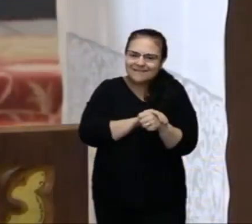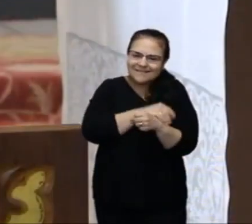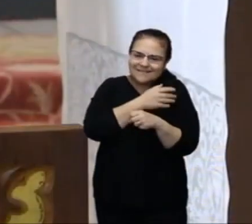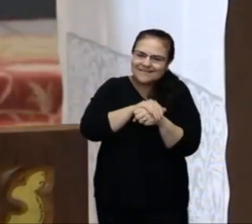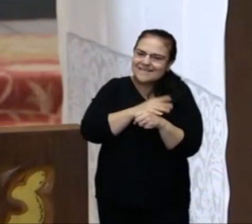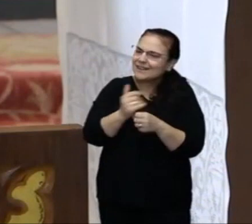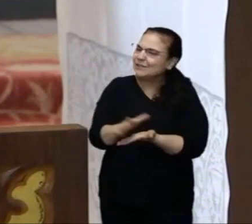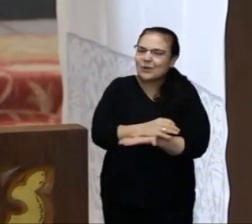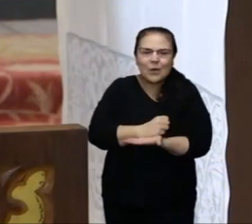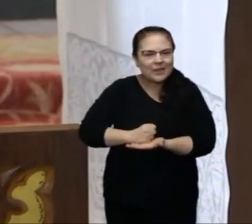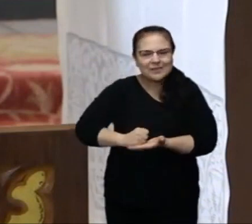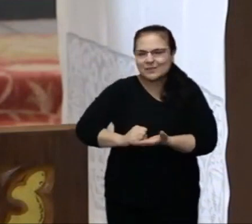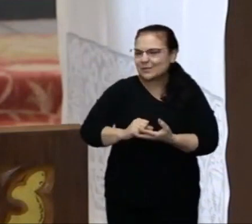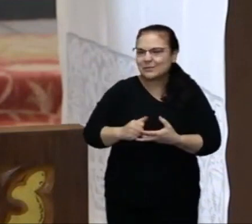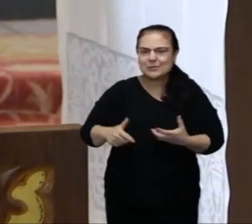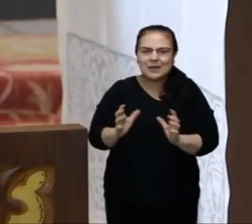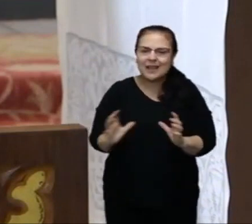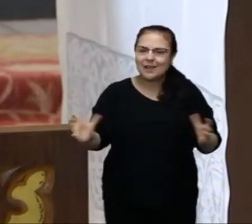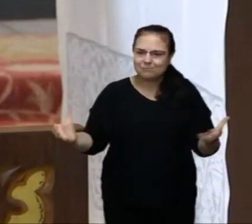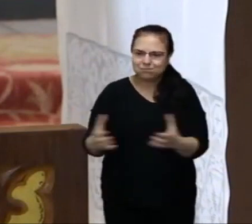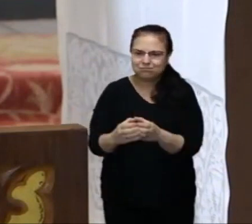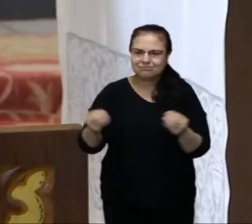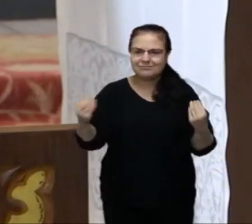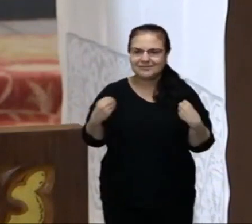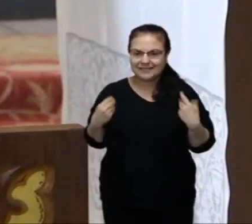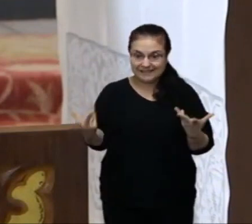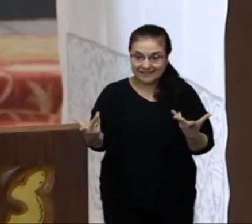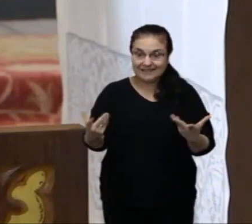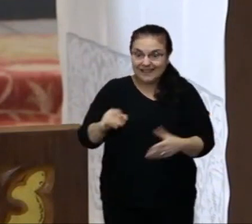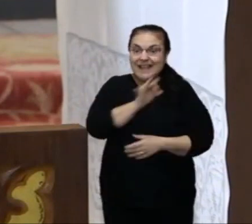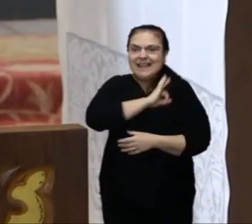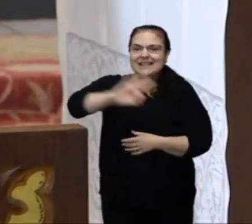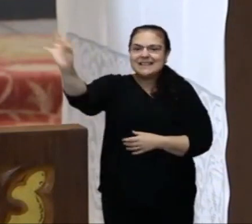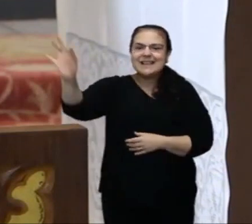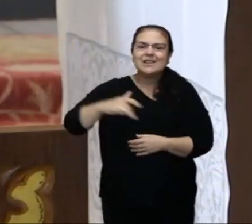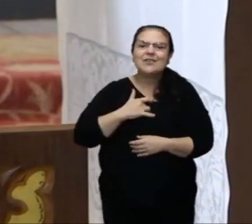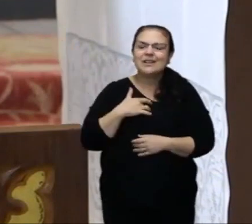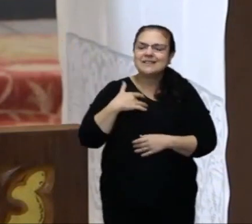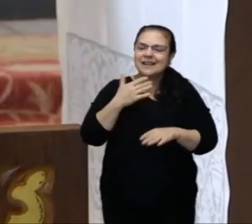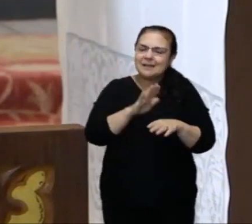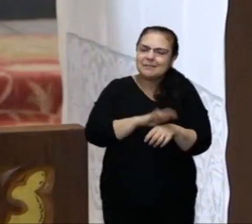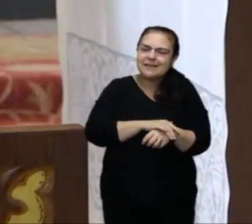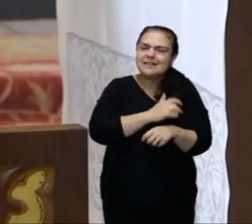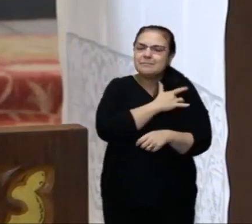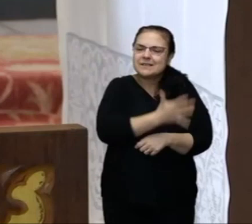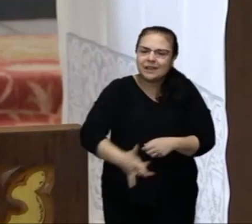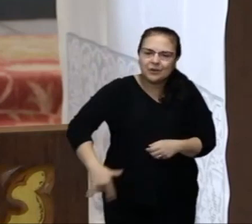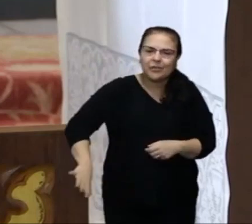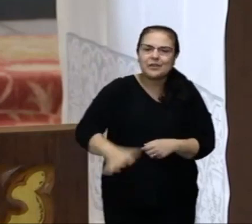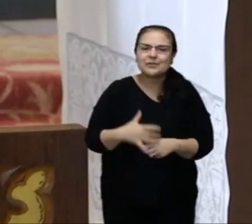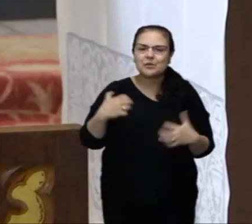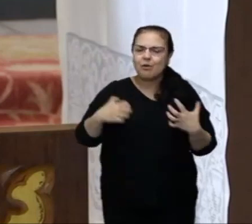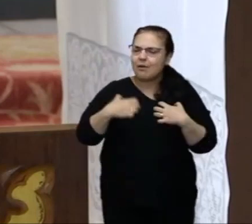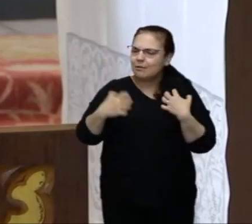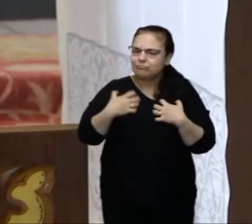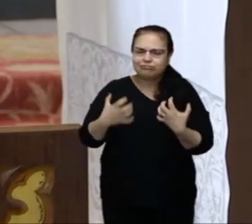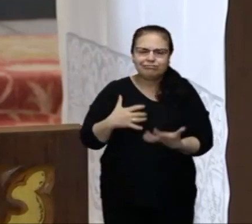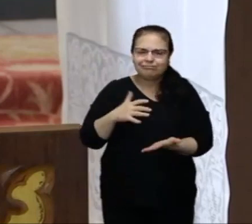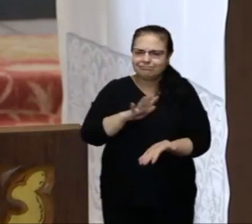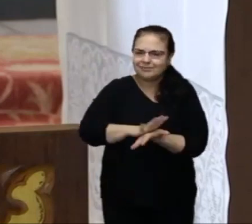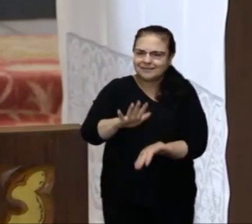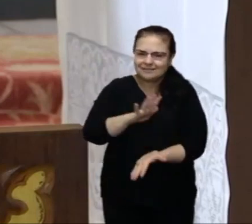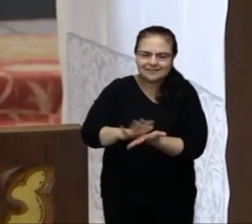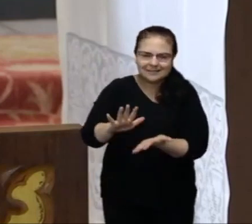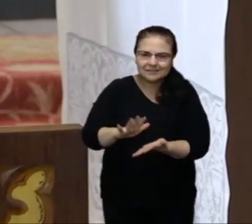todas tus criaturas. El Señor es clemente y misericordioso, lento a la cólera y rico en